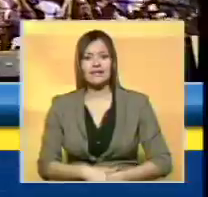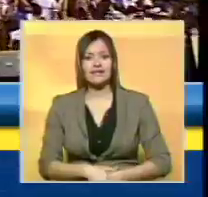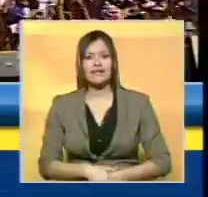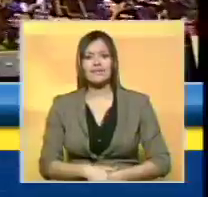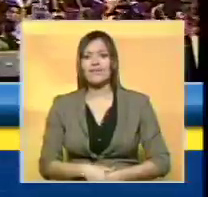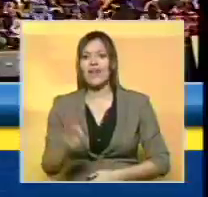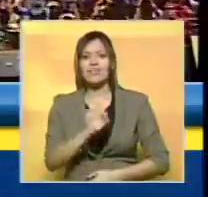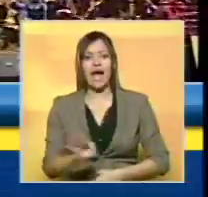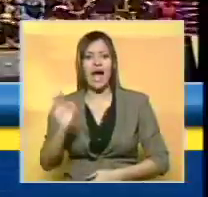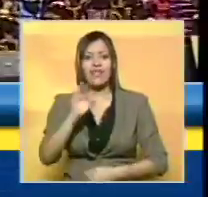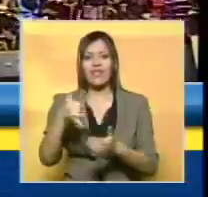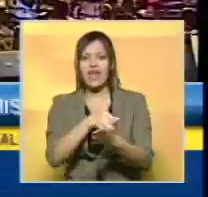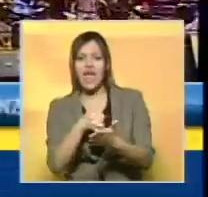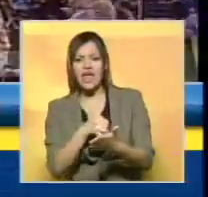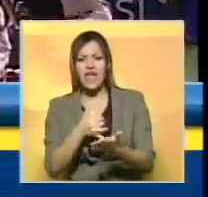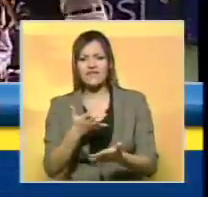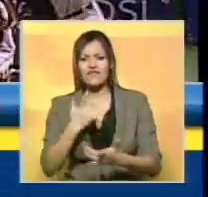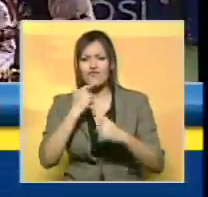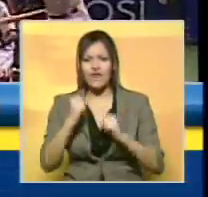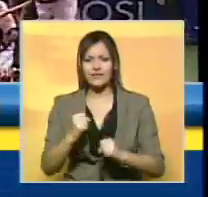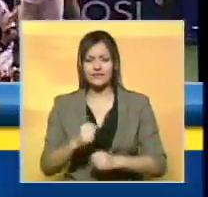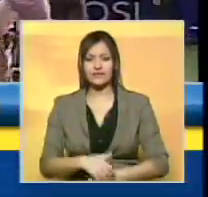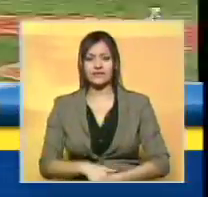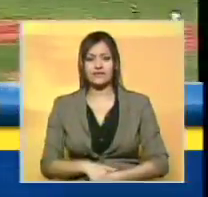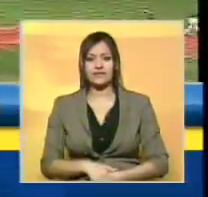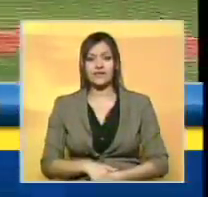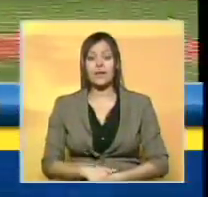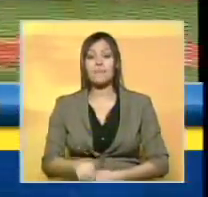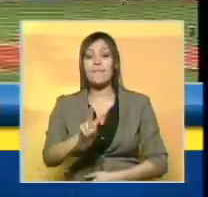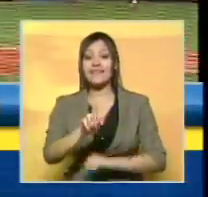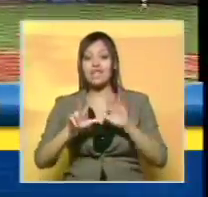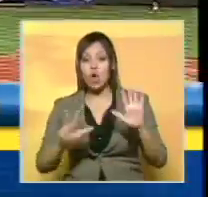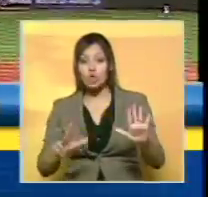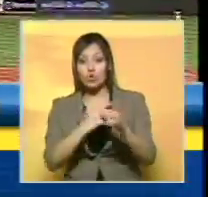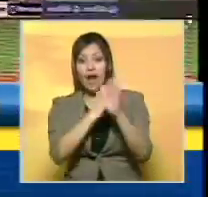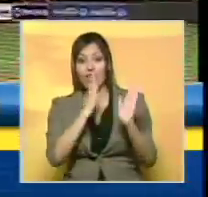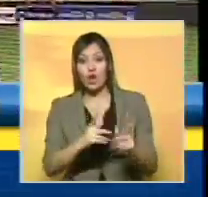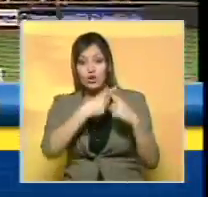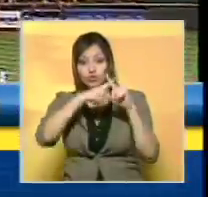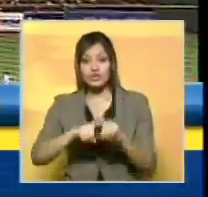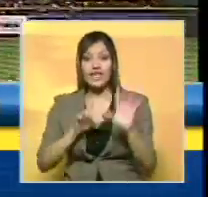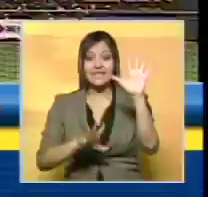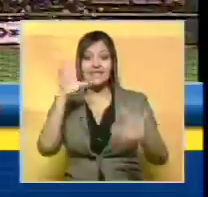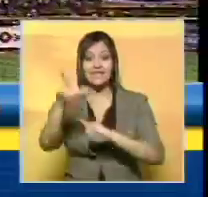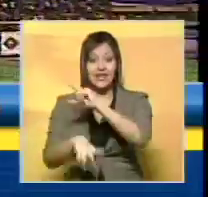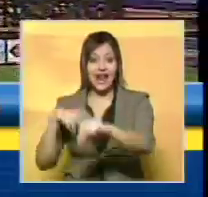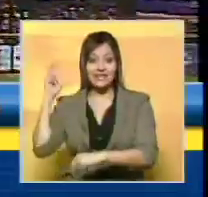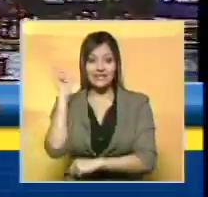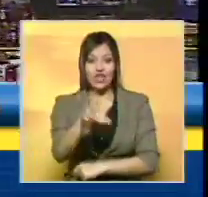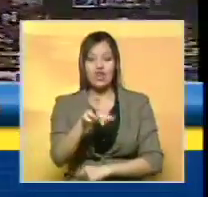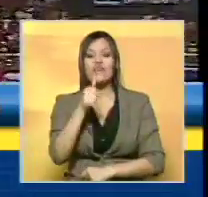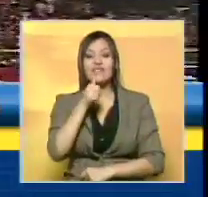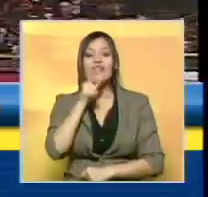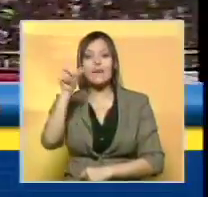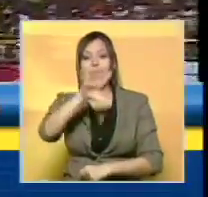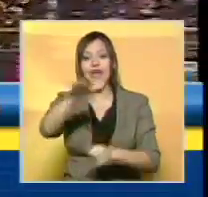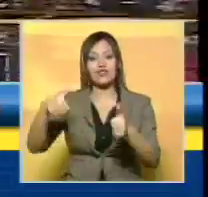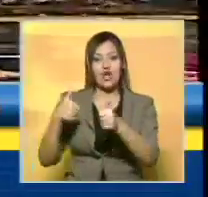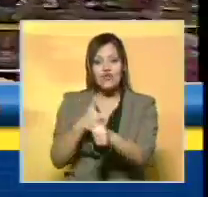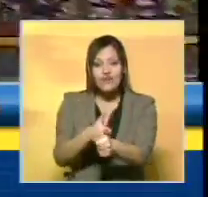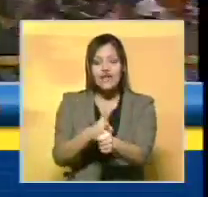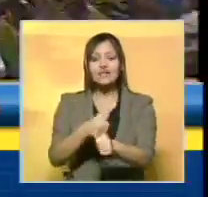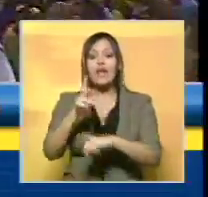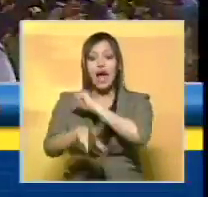no hubo bajas mayores. El roster será 28 peloteros, de los cuales 15 serán lanzadores. Entre los refuerzos figuran los